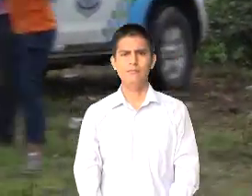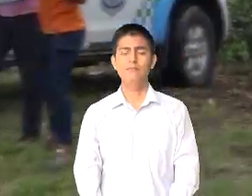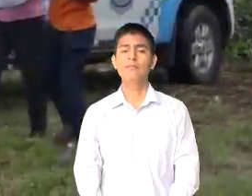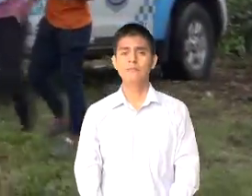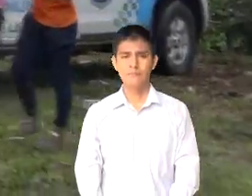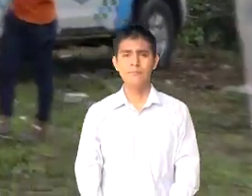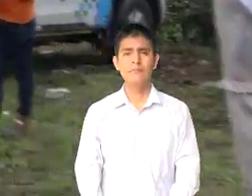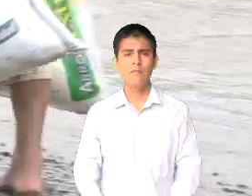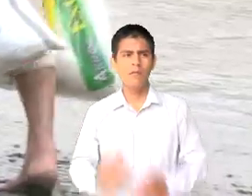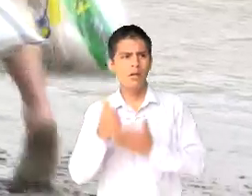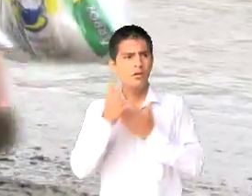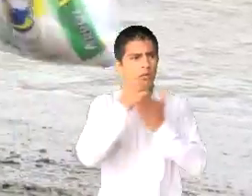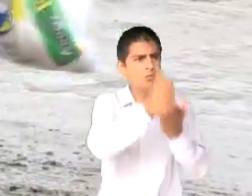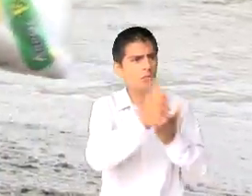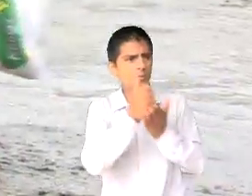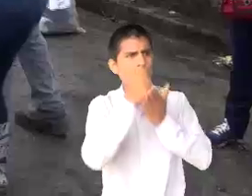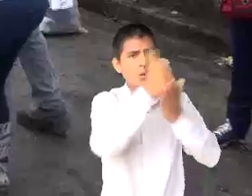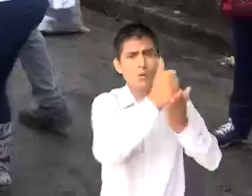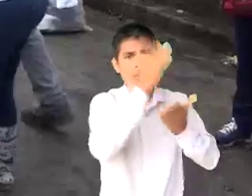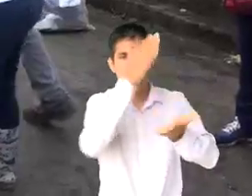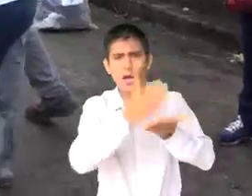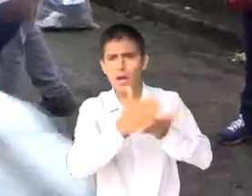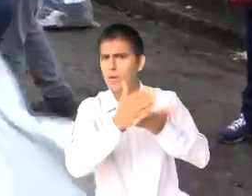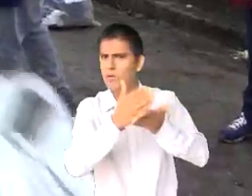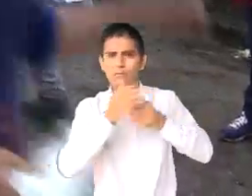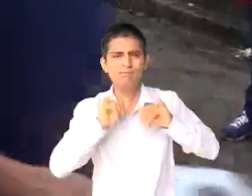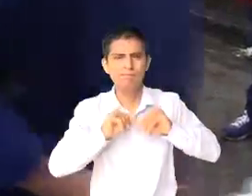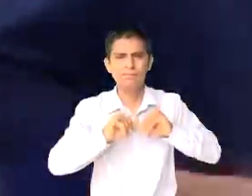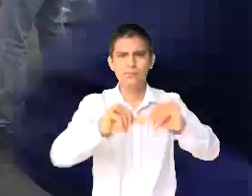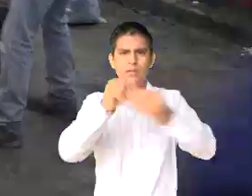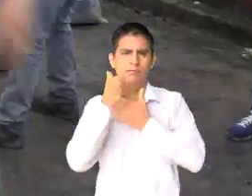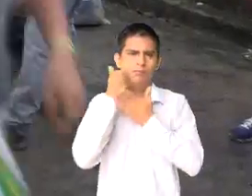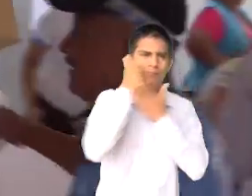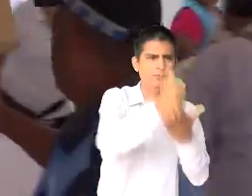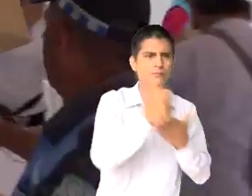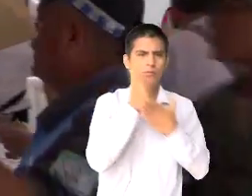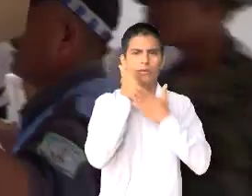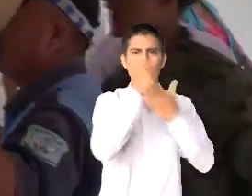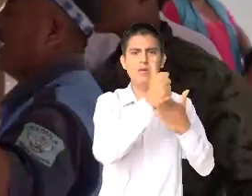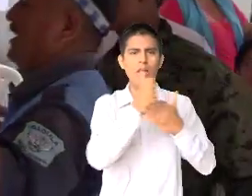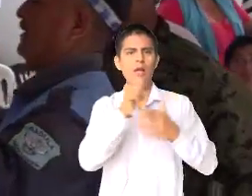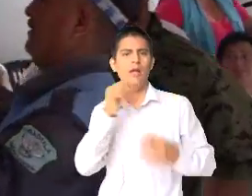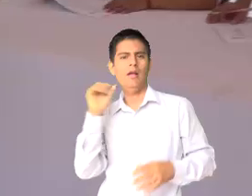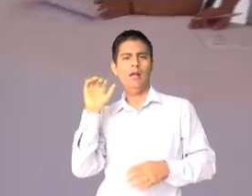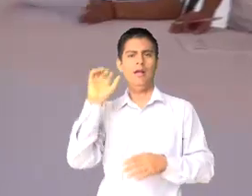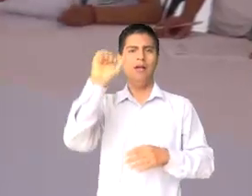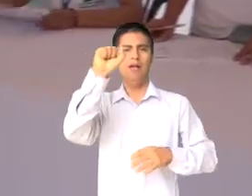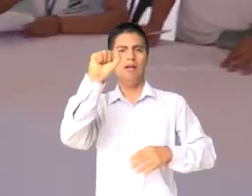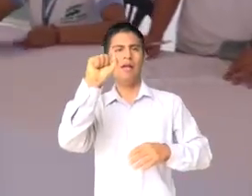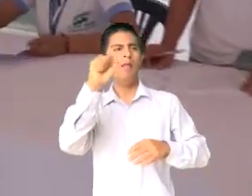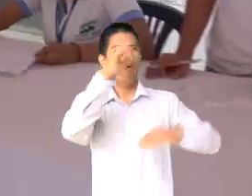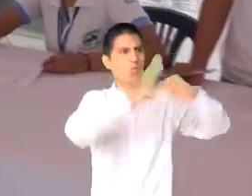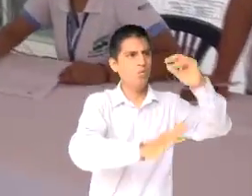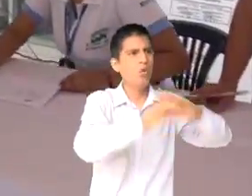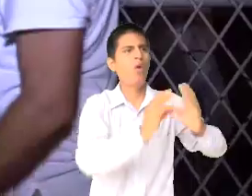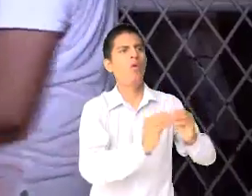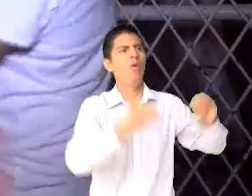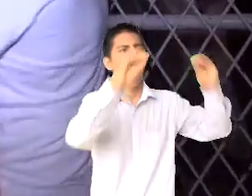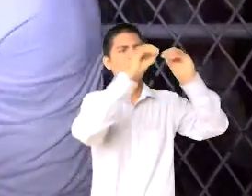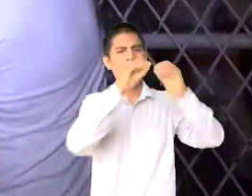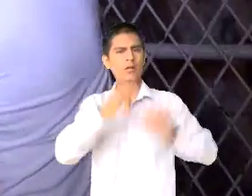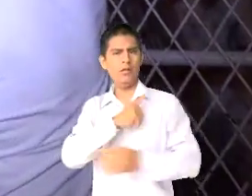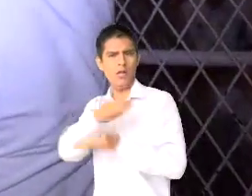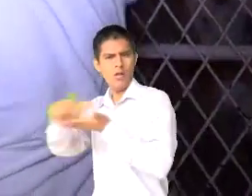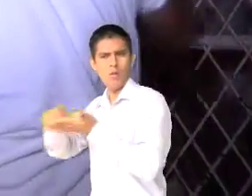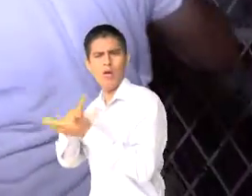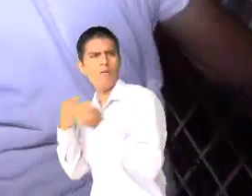El torrente de ayuda no cesará. La victoria será la reconstrucción. El espíritu de los laguagrenses está intacto y